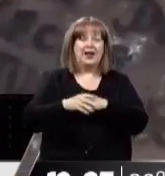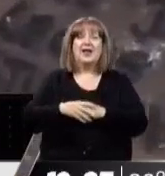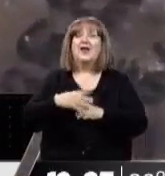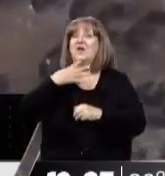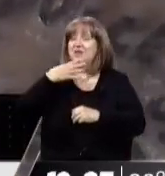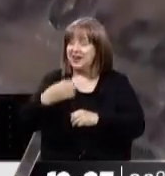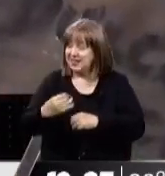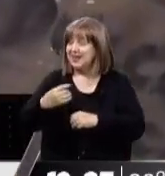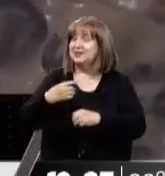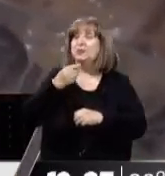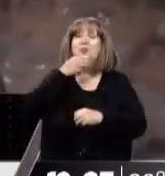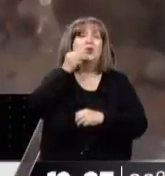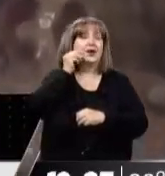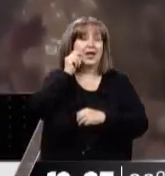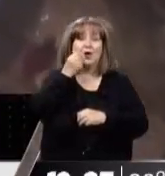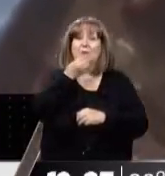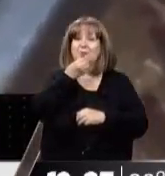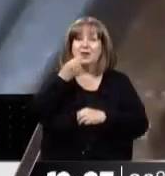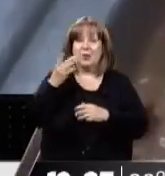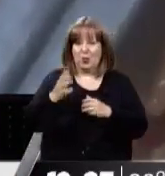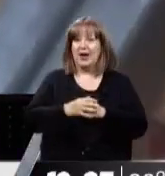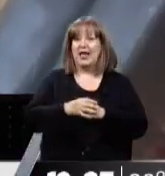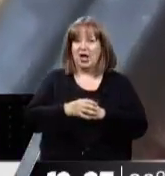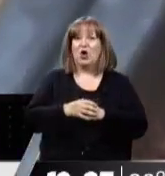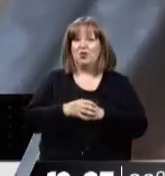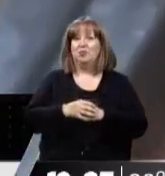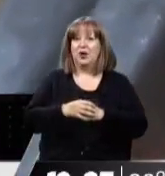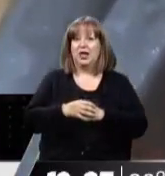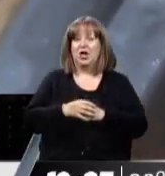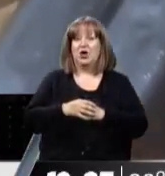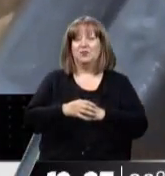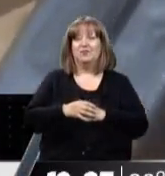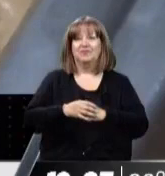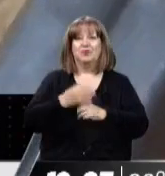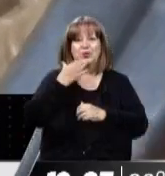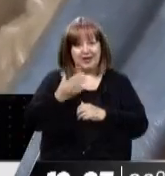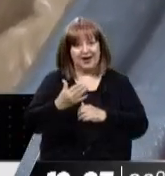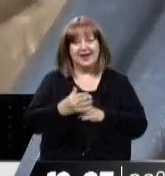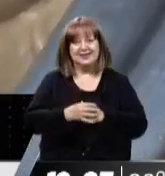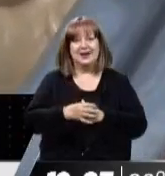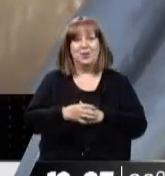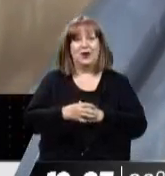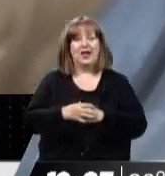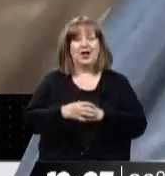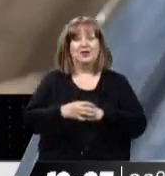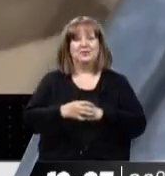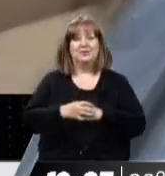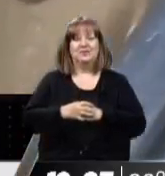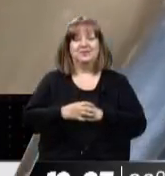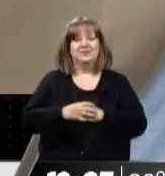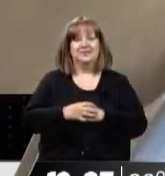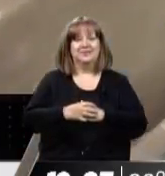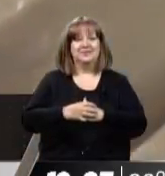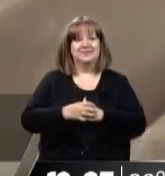¡Ay, ay, qué lindo! Me voy a poner ancha y el que fabrica también. Bueno, muchas gracias, Neddy. Muy, muy, muy buena onda a todos.